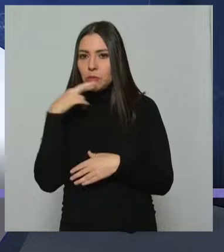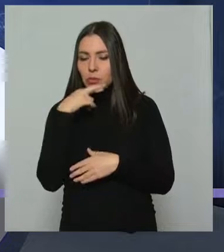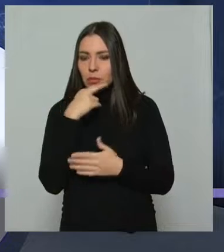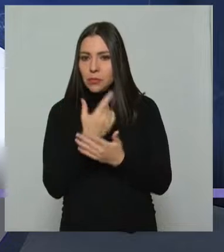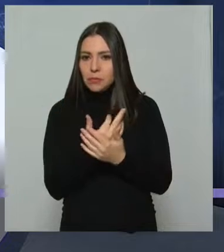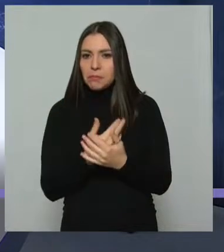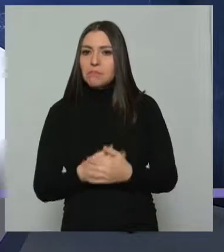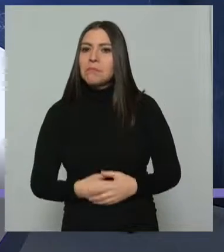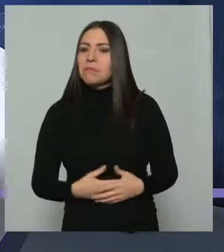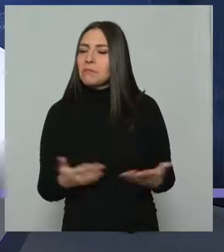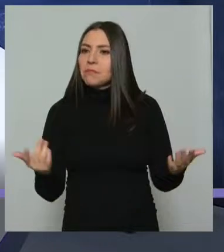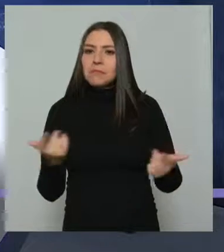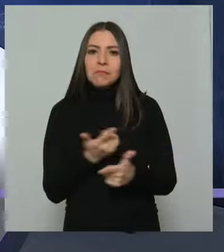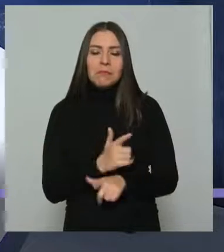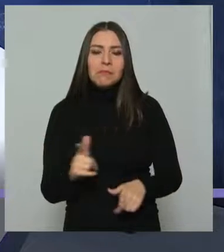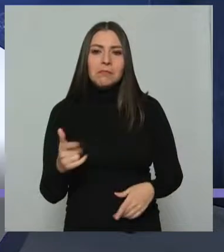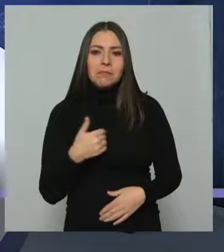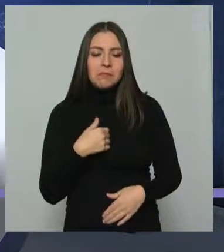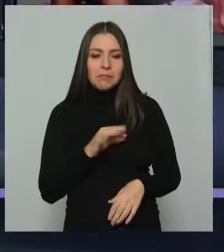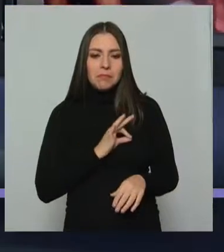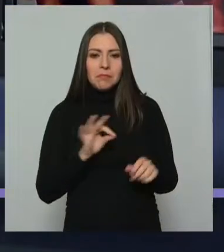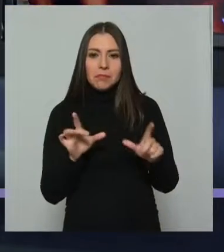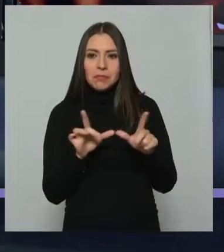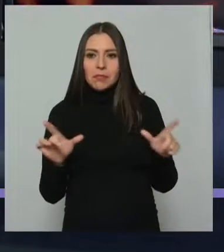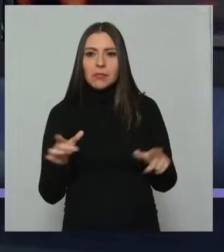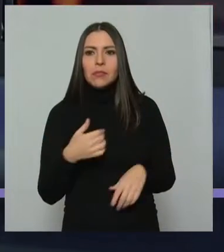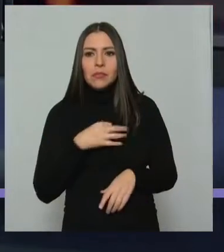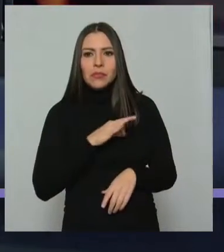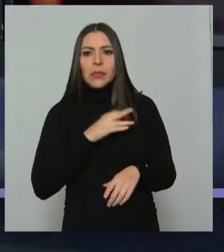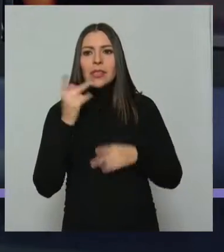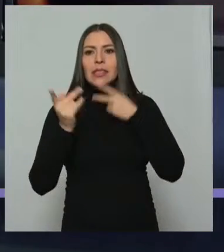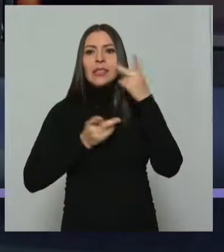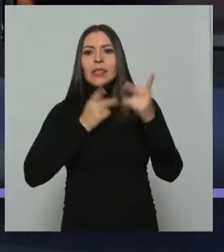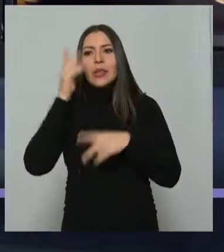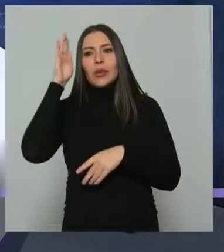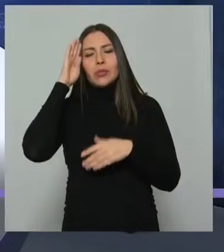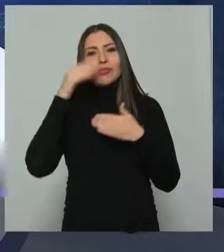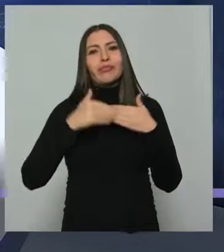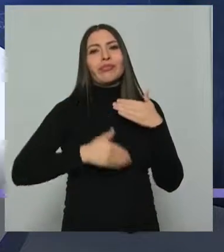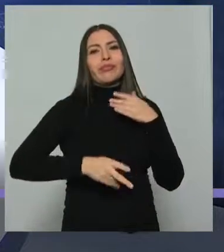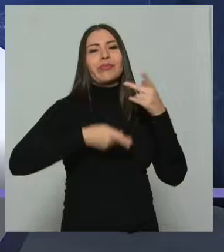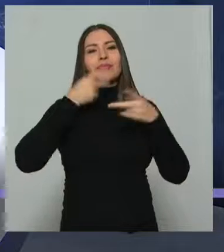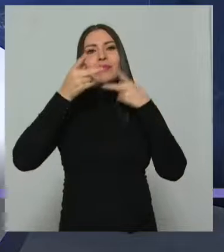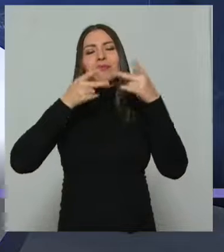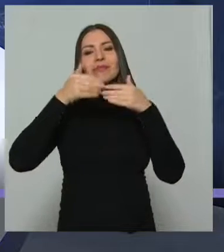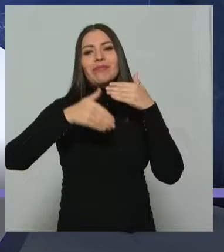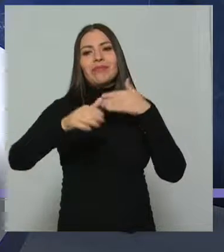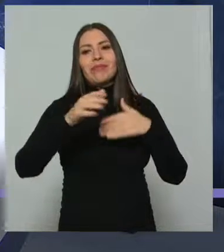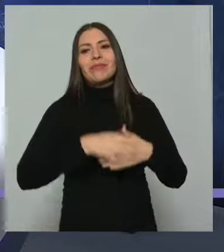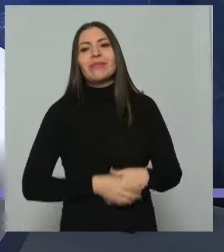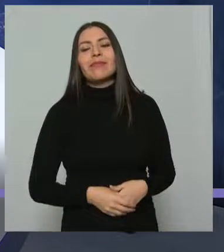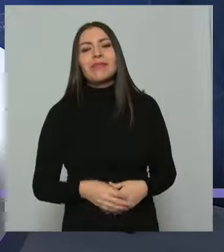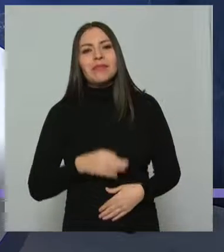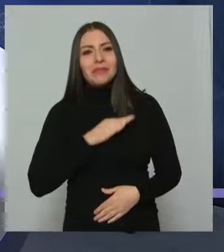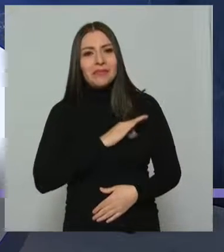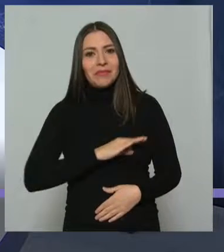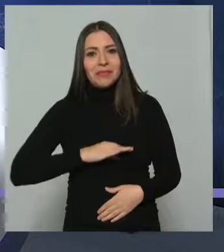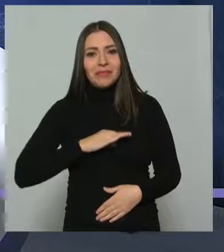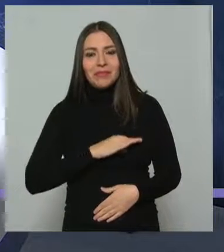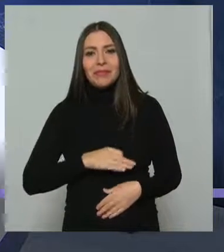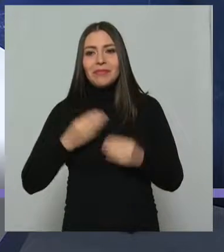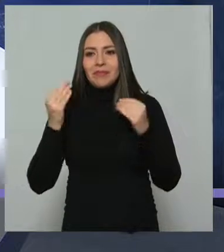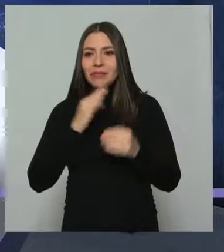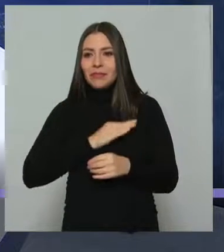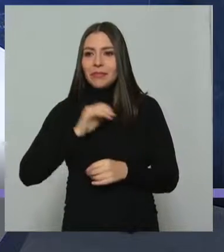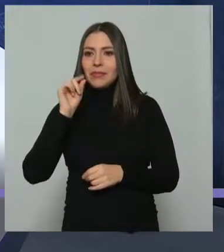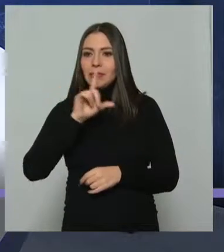Yo soy materia dispuesta y ya ves que sí puedo hablar hasta por los codos. No, felicidades, muchísimas felicidades. Al rato